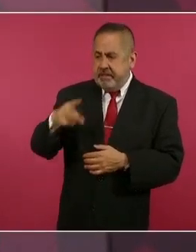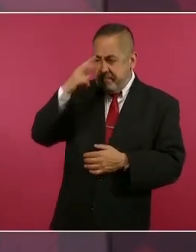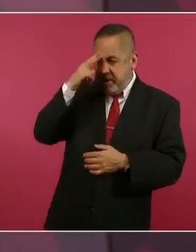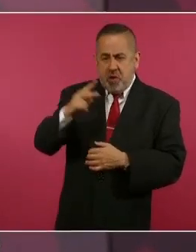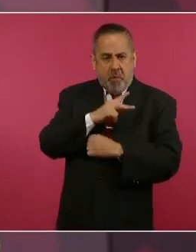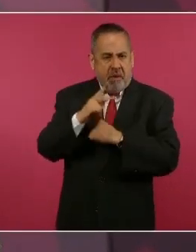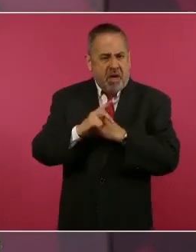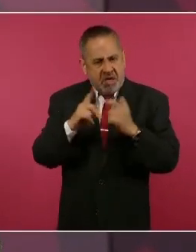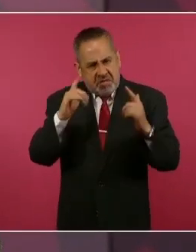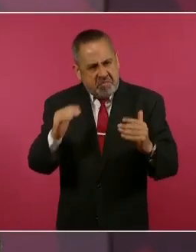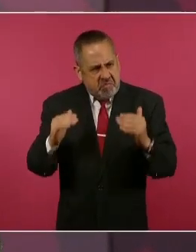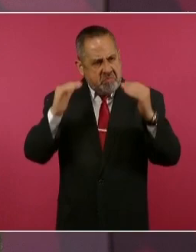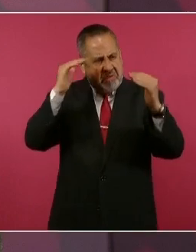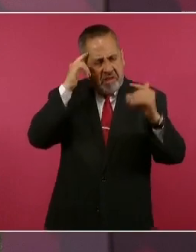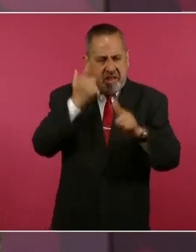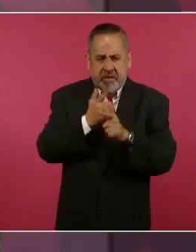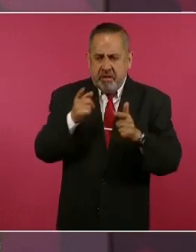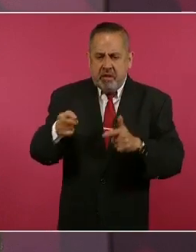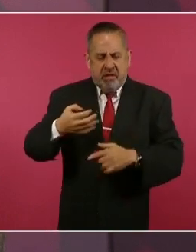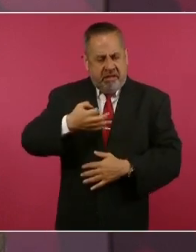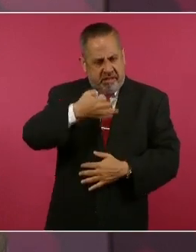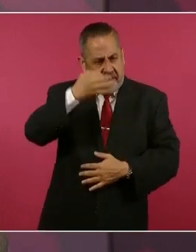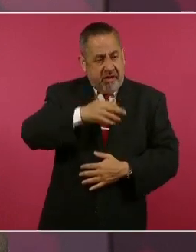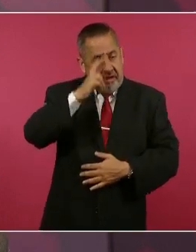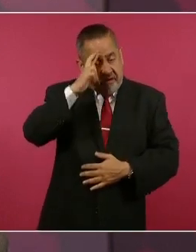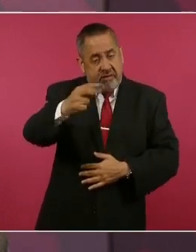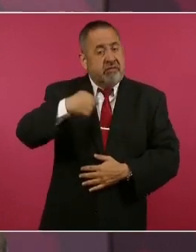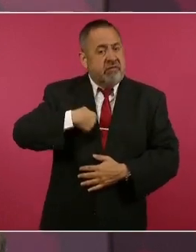soberanía, la dignidad